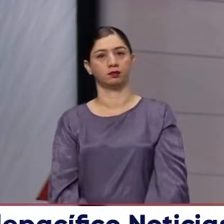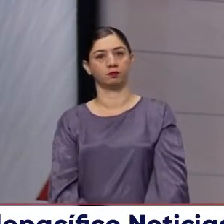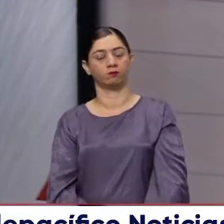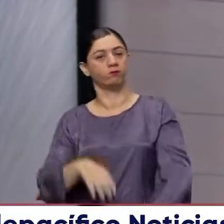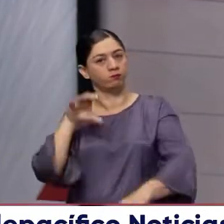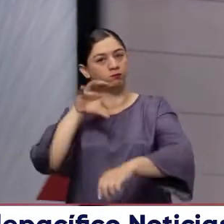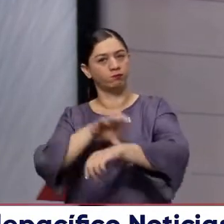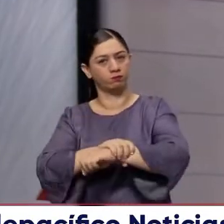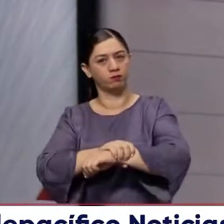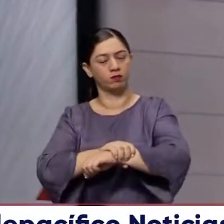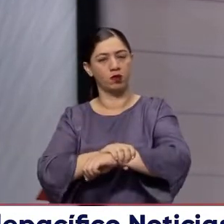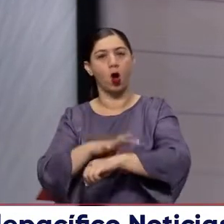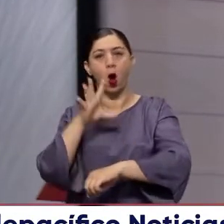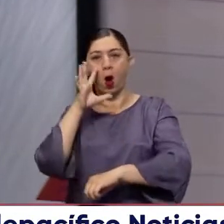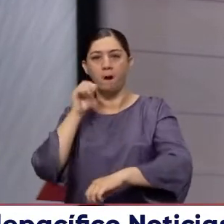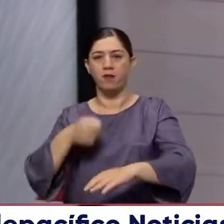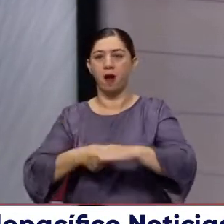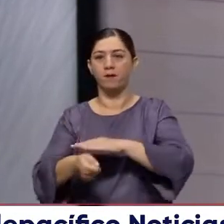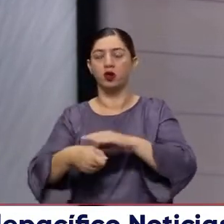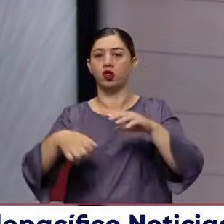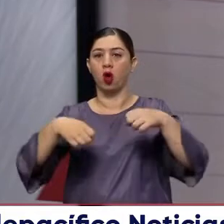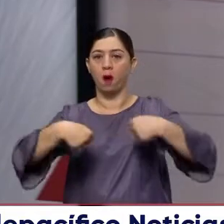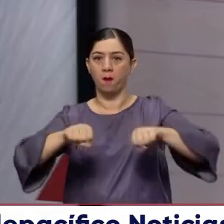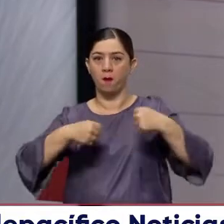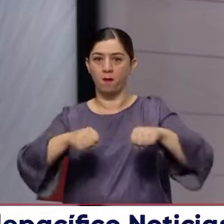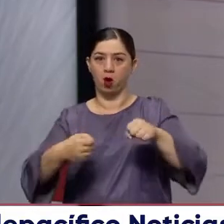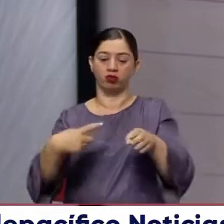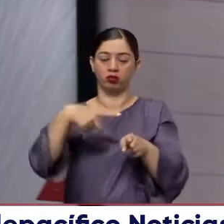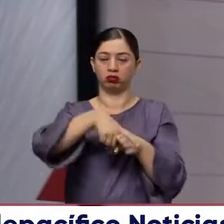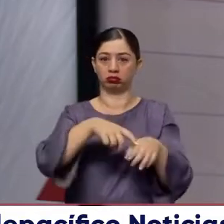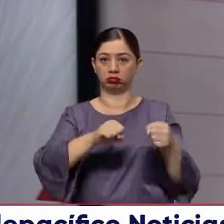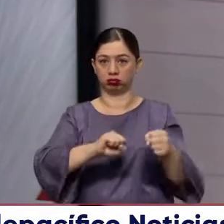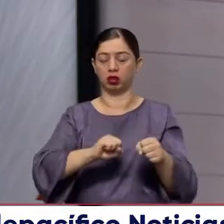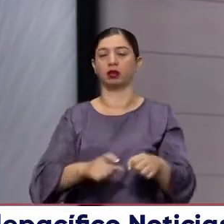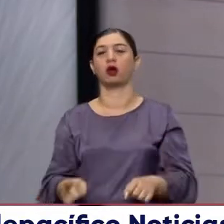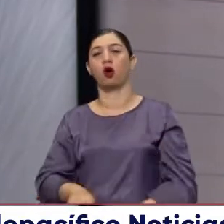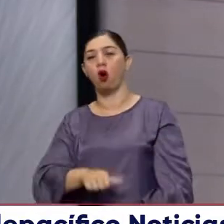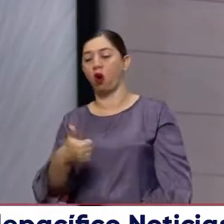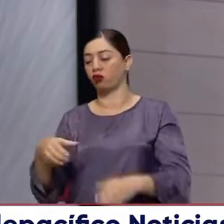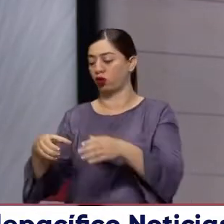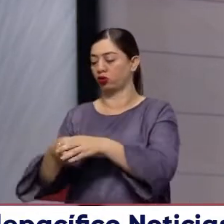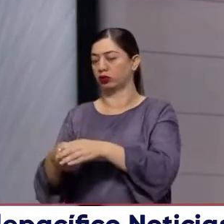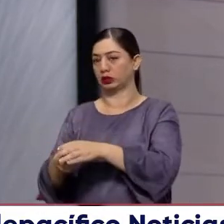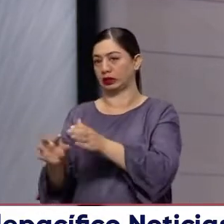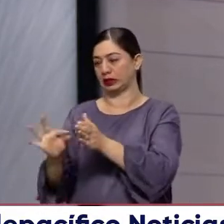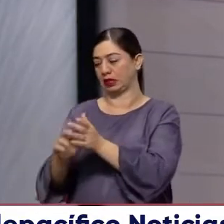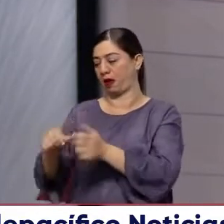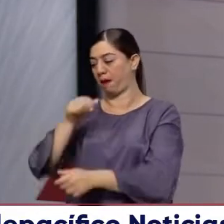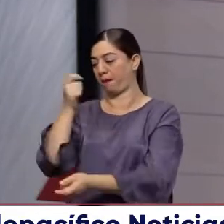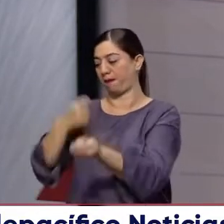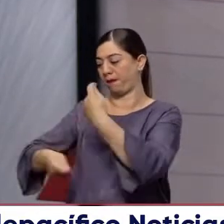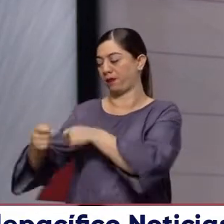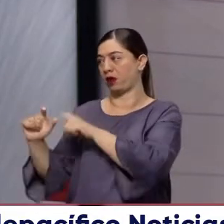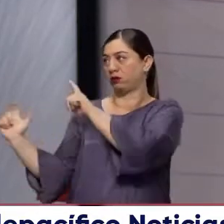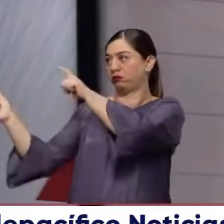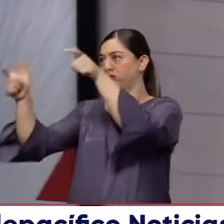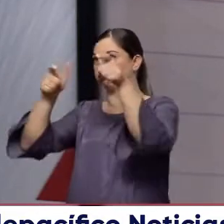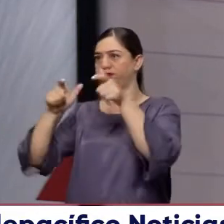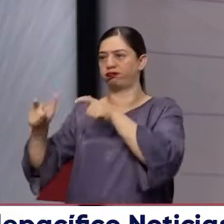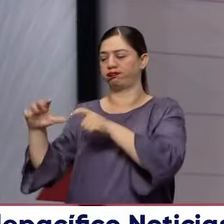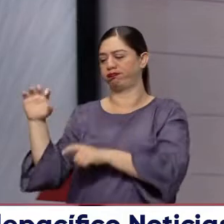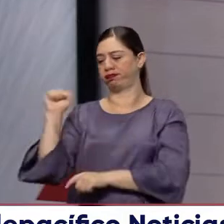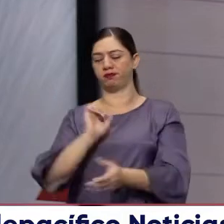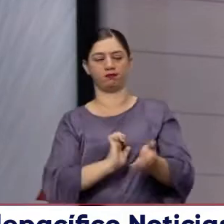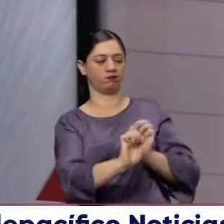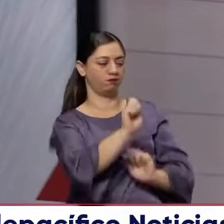La captura de un asesino en serie de mototaxistas, la desarticulación de una banda de microtráfico que utilizaba un dron para evadir a la policía